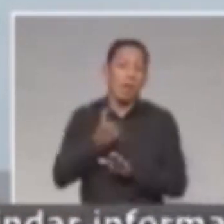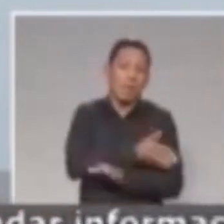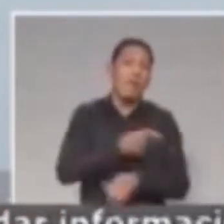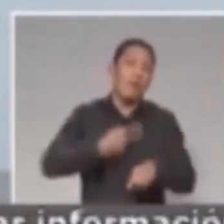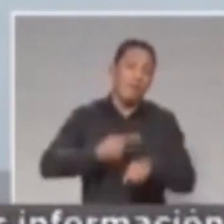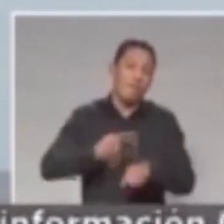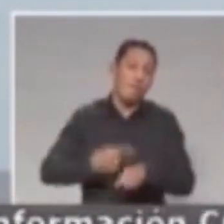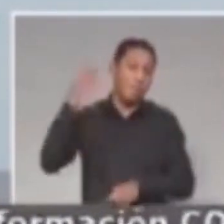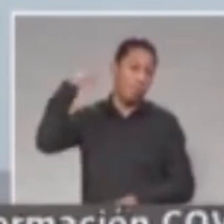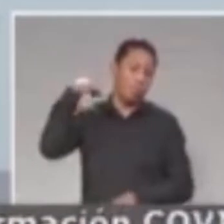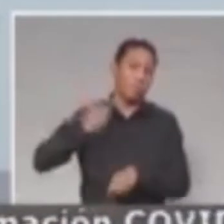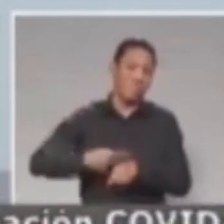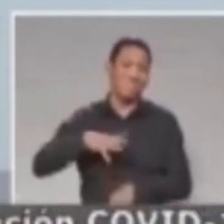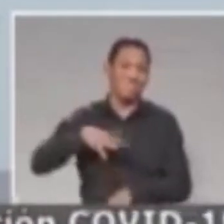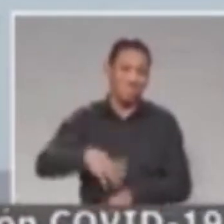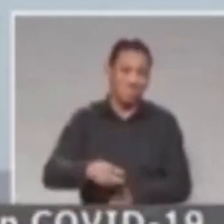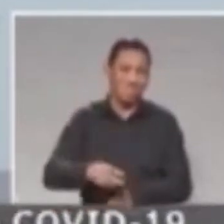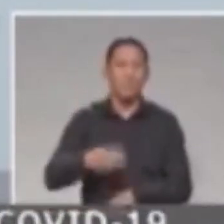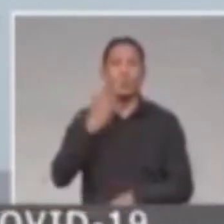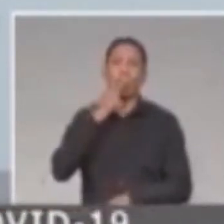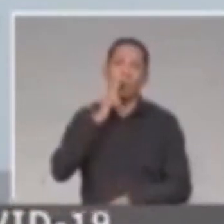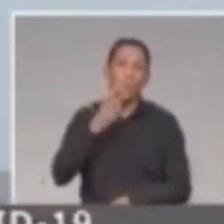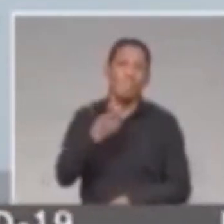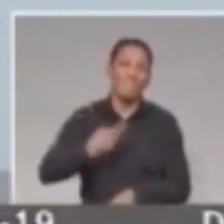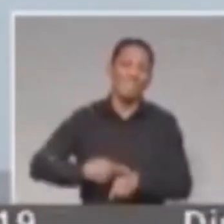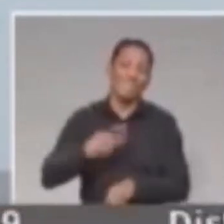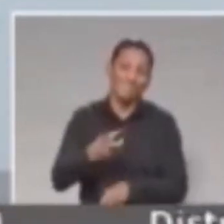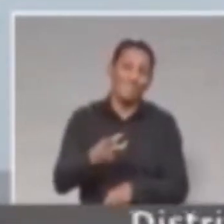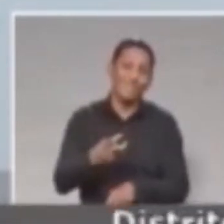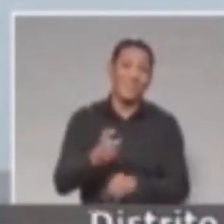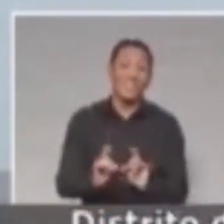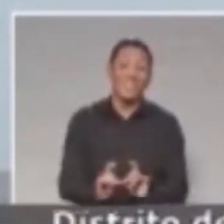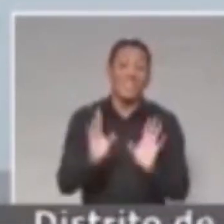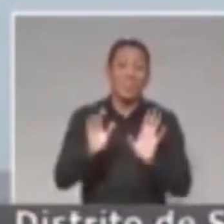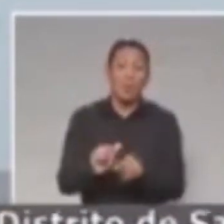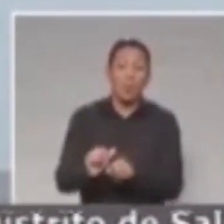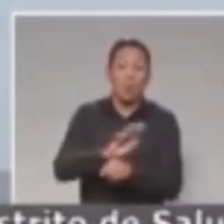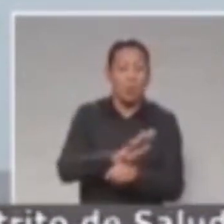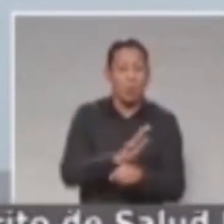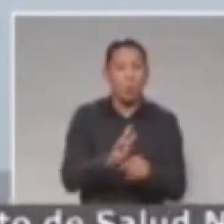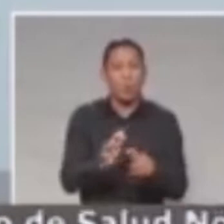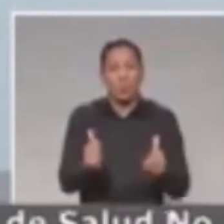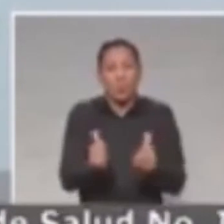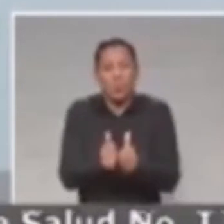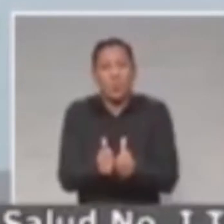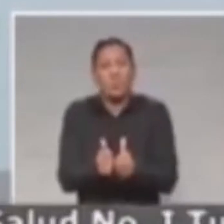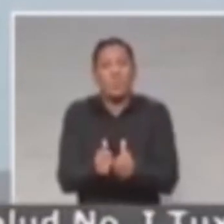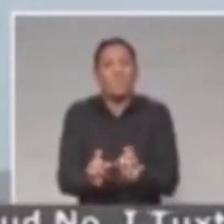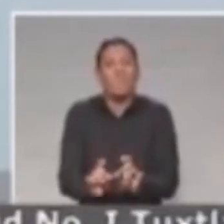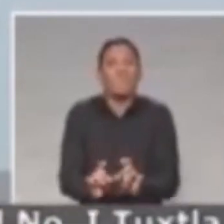pulmonar obstructiva crónica, más tabaquismo. Seguramente la enfermedad obstructiva corresponde al